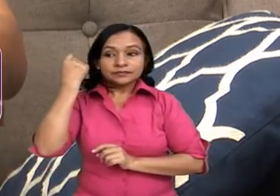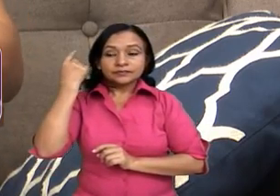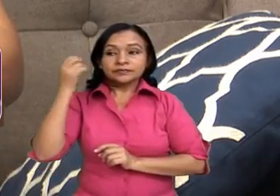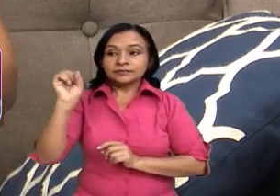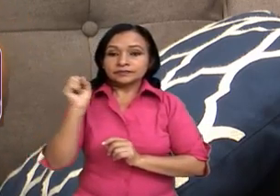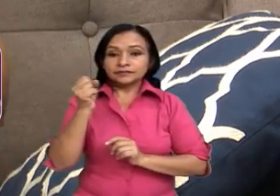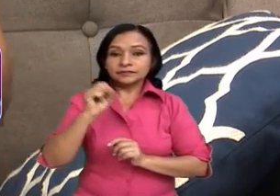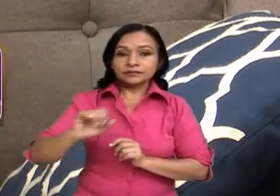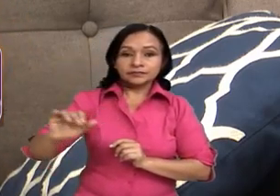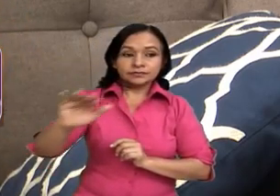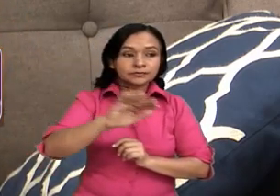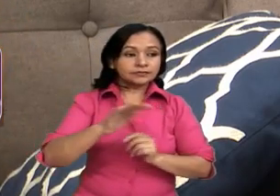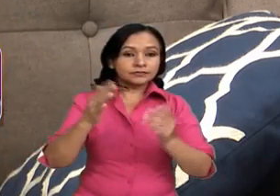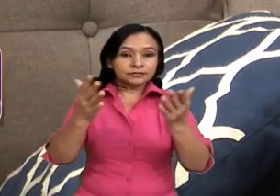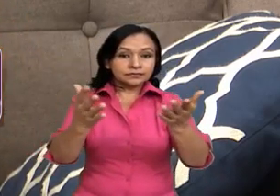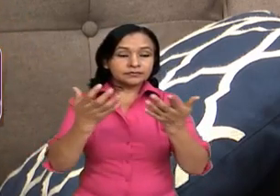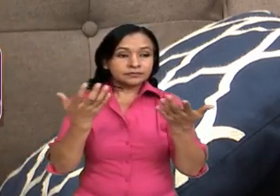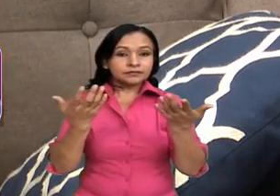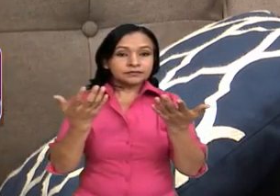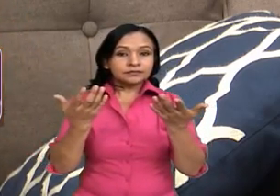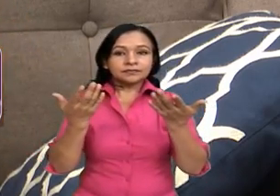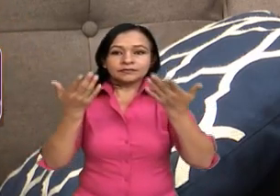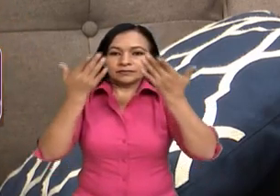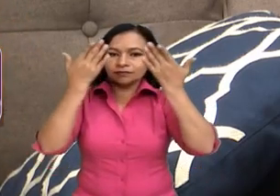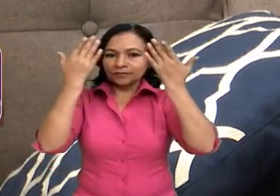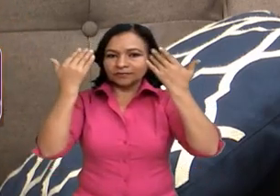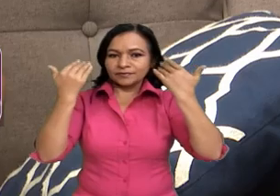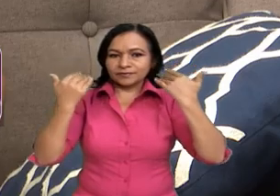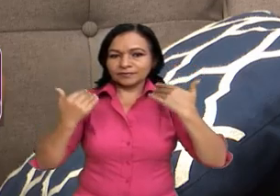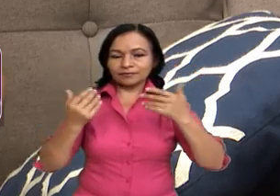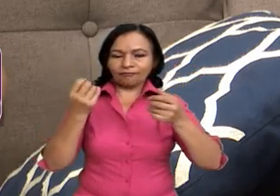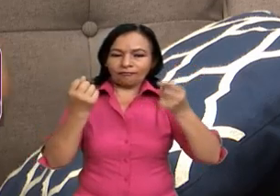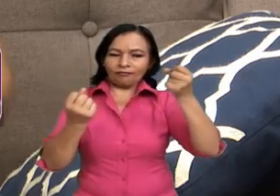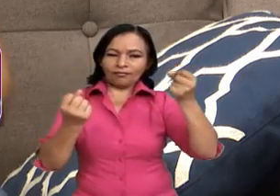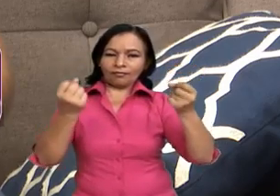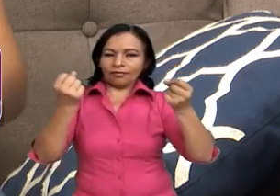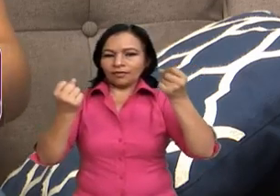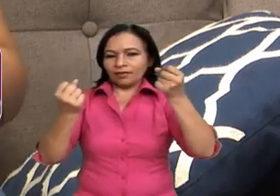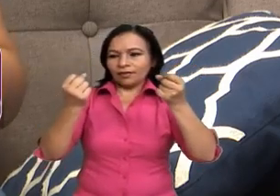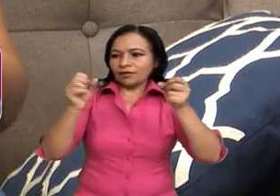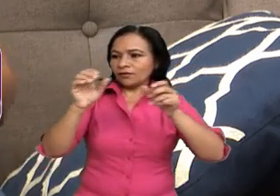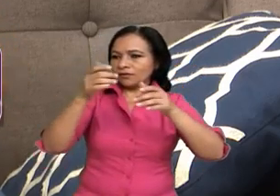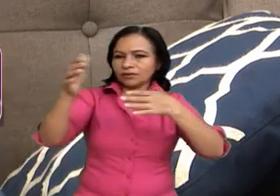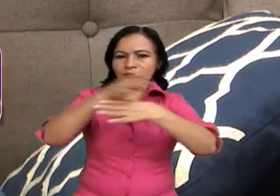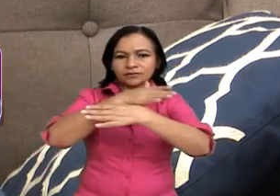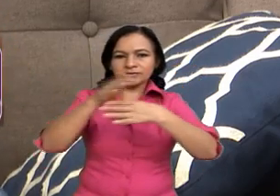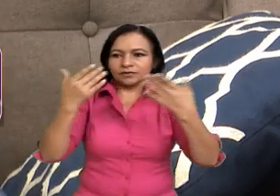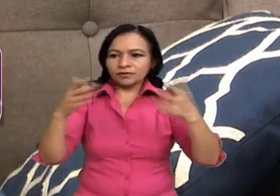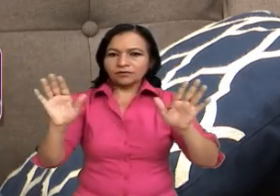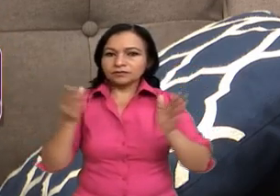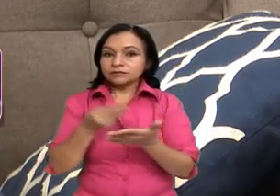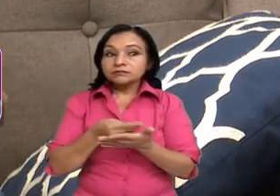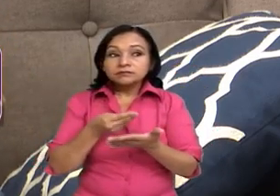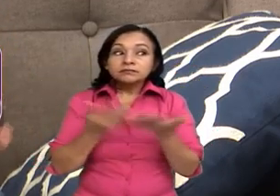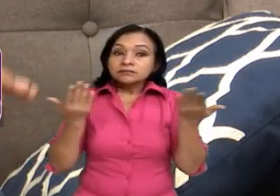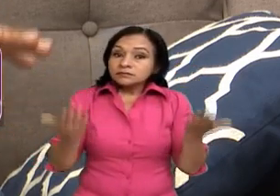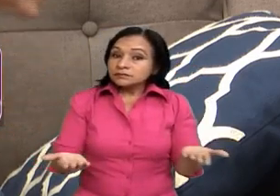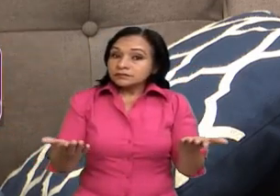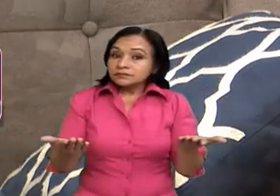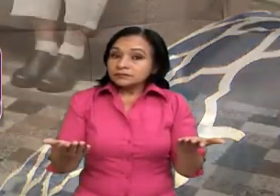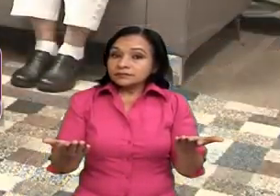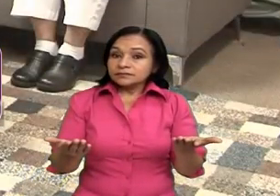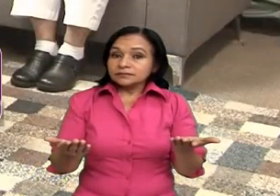sociedad los quisiera calificar como arreglos cosméticos porque andan en vehículos y tienen otra capacidad de adquisición y otra capacidad. Pero